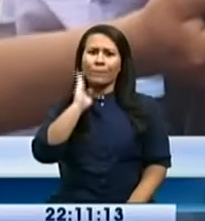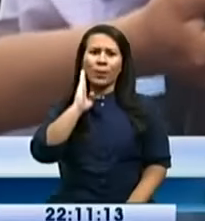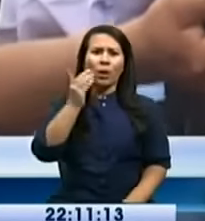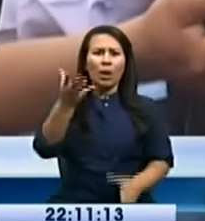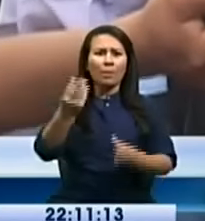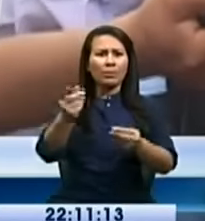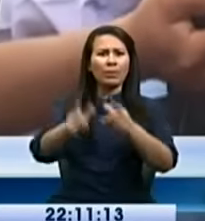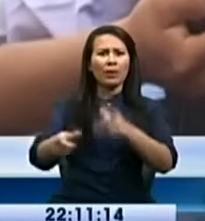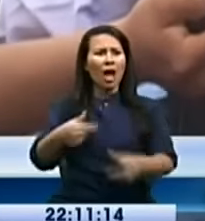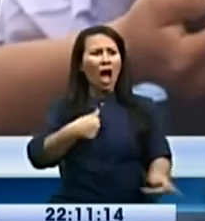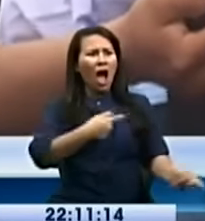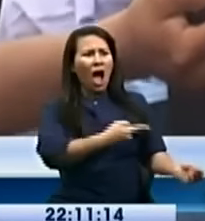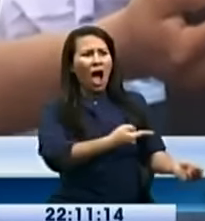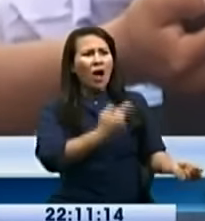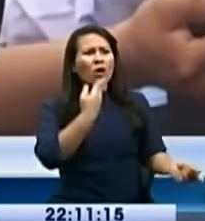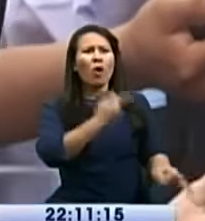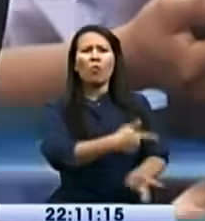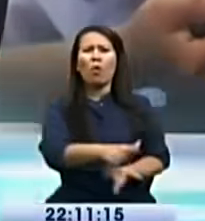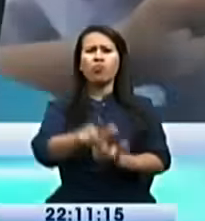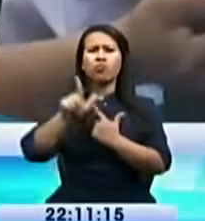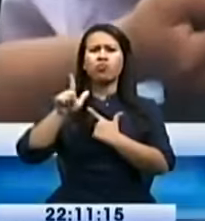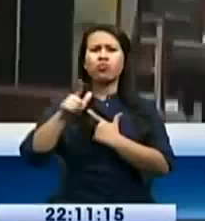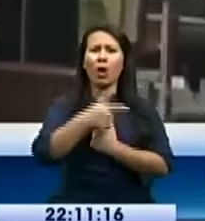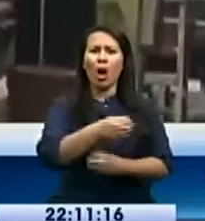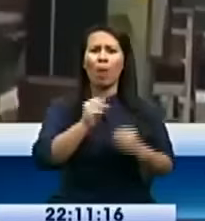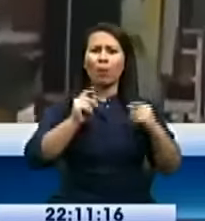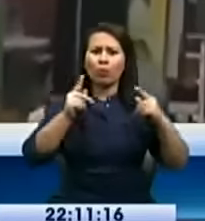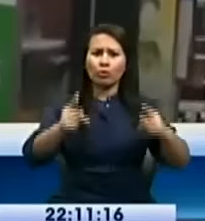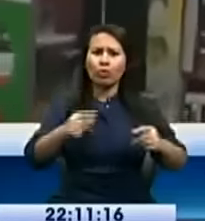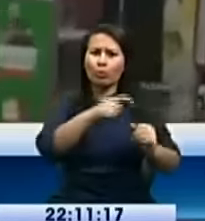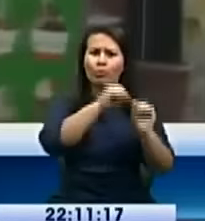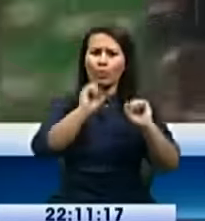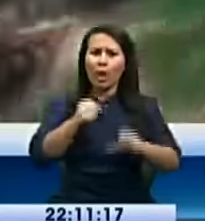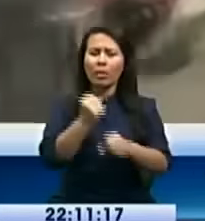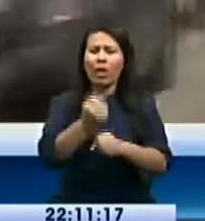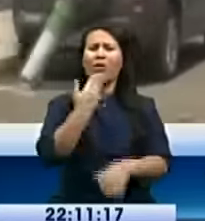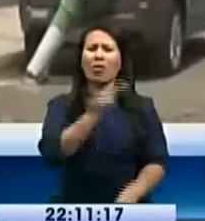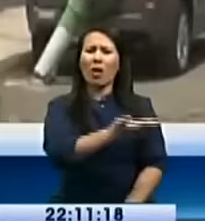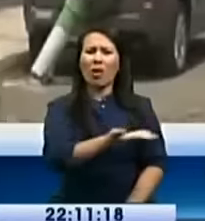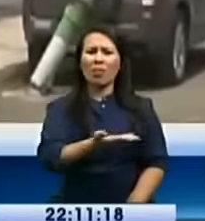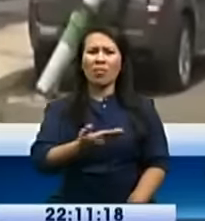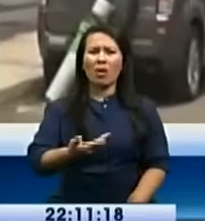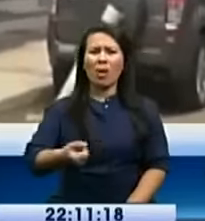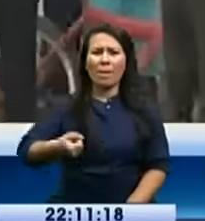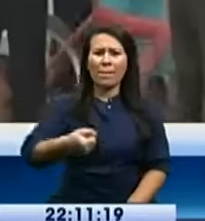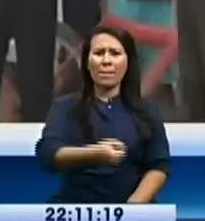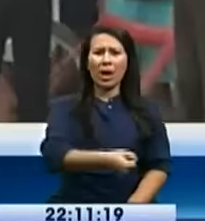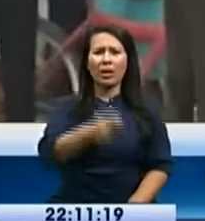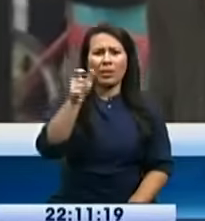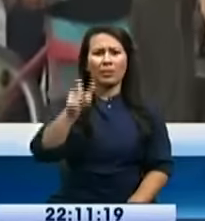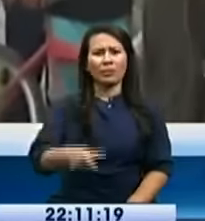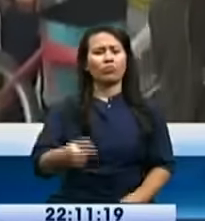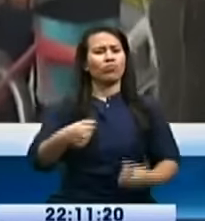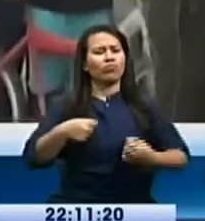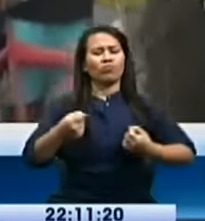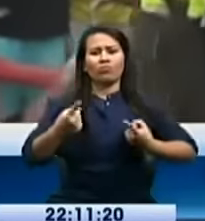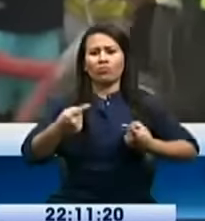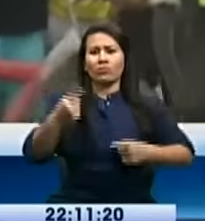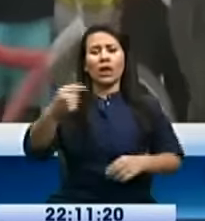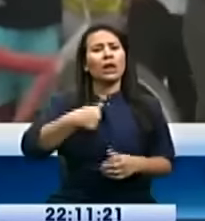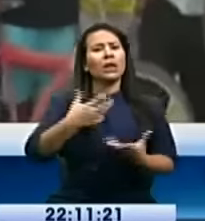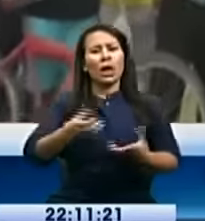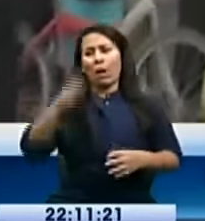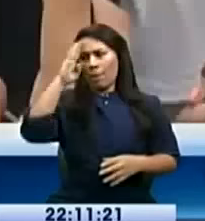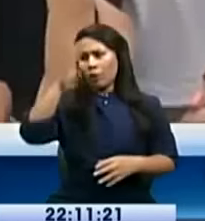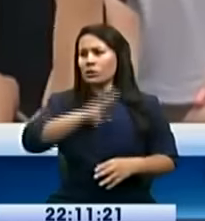indignada, traicionar al pueblo porque realmente se le ha dado la oportunidad para trabajar. Los pobladores de Montañita solicitan a las autoridades más control por parte